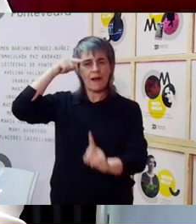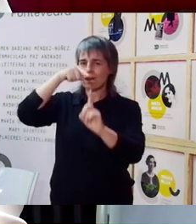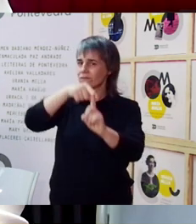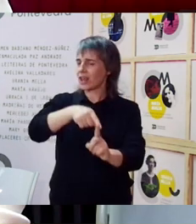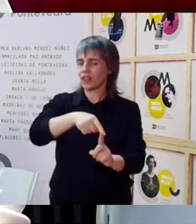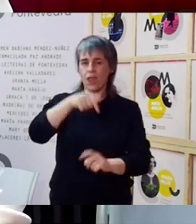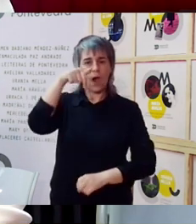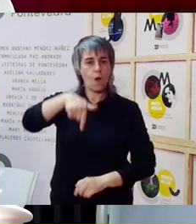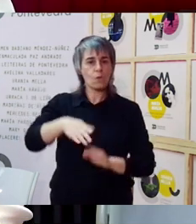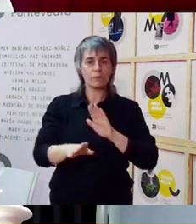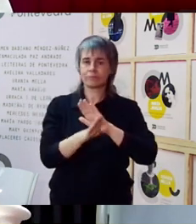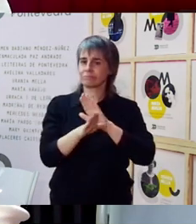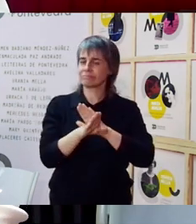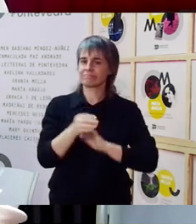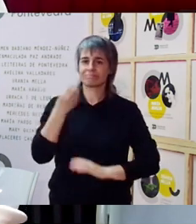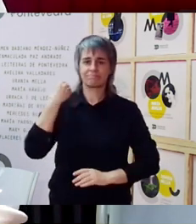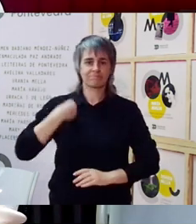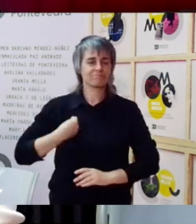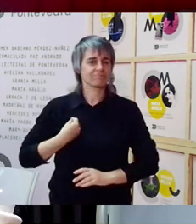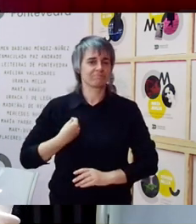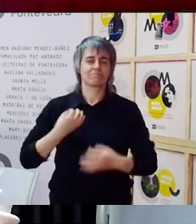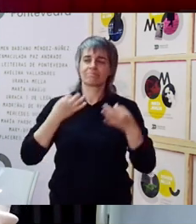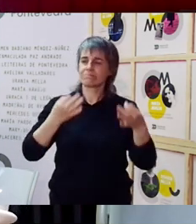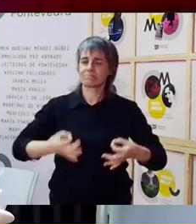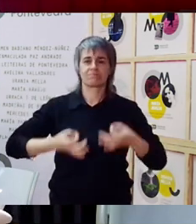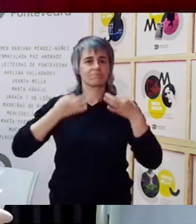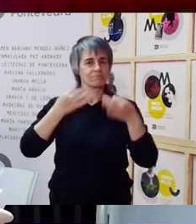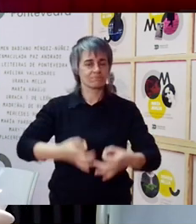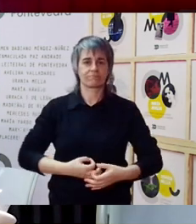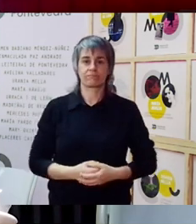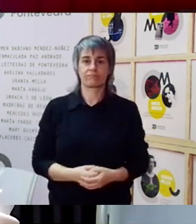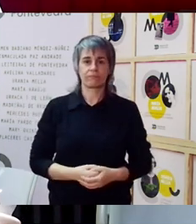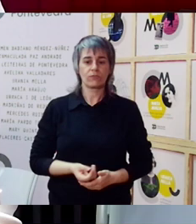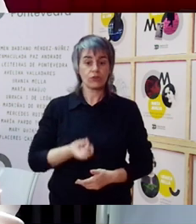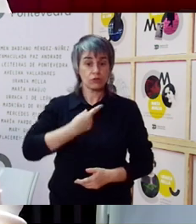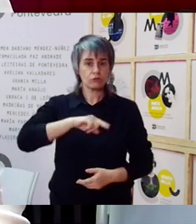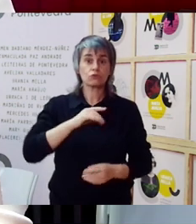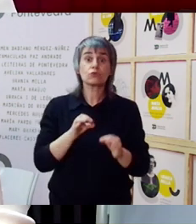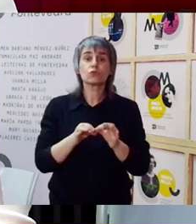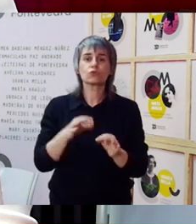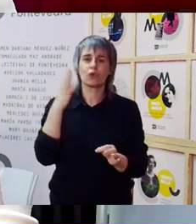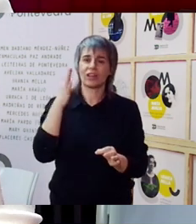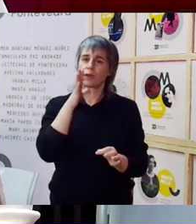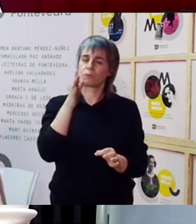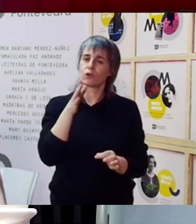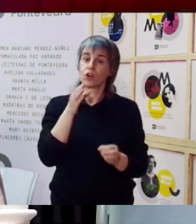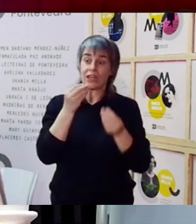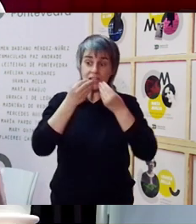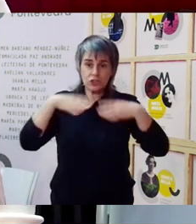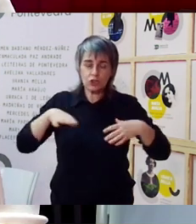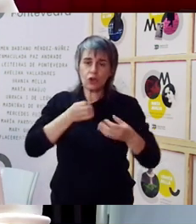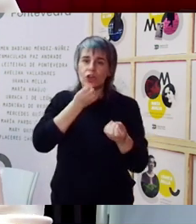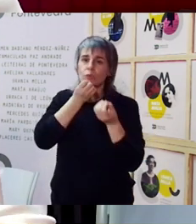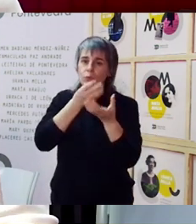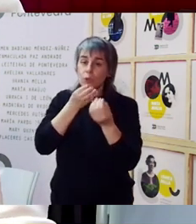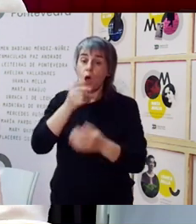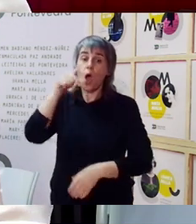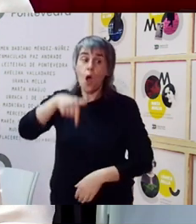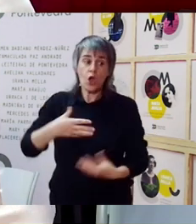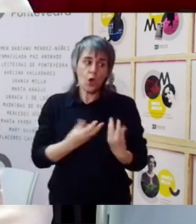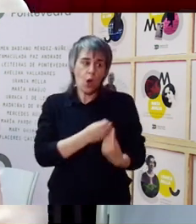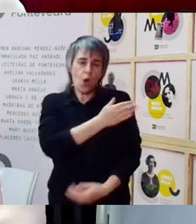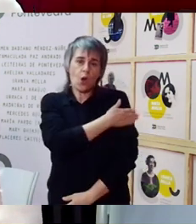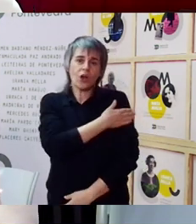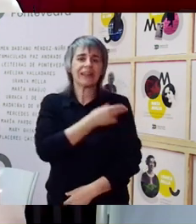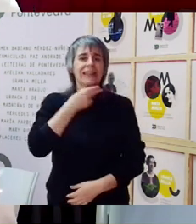de hoxe, que temos a enorme fortuna de contaros aquí coa súa neta, Silvia